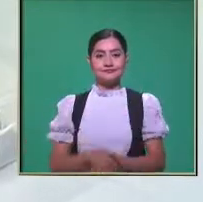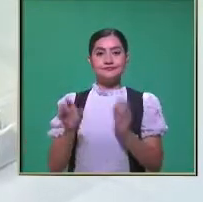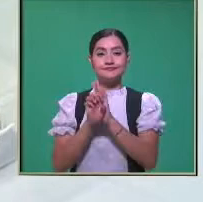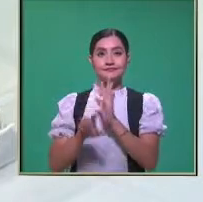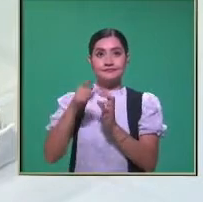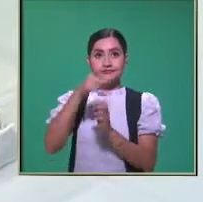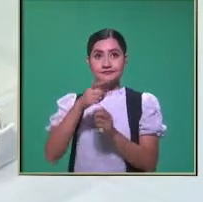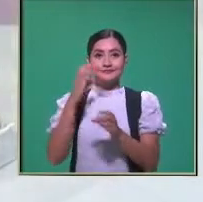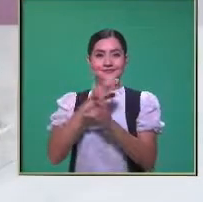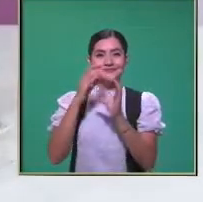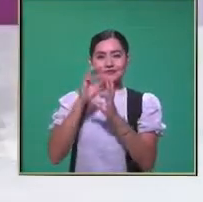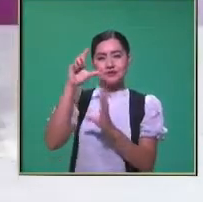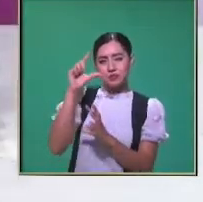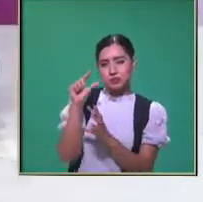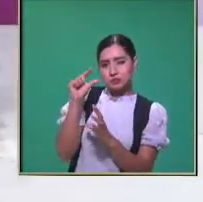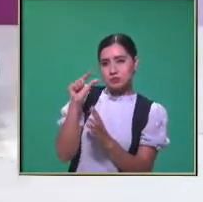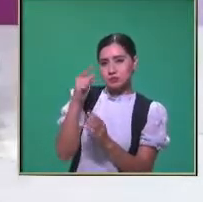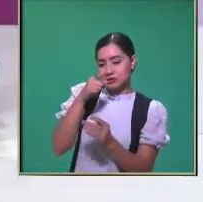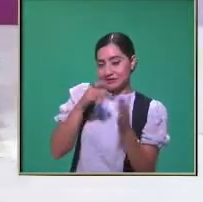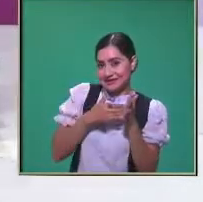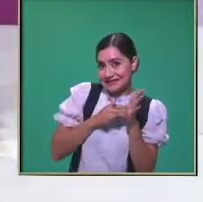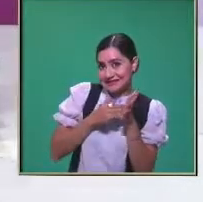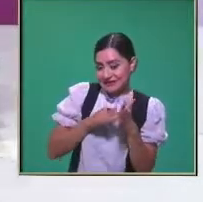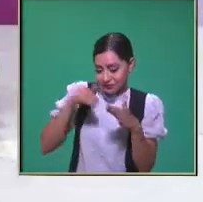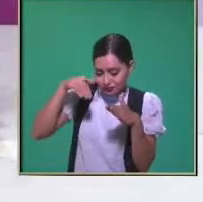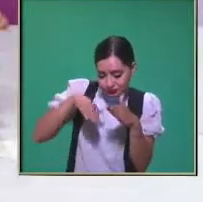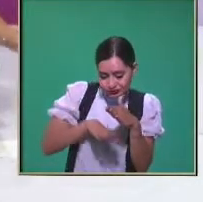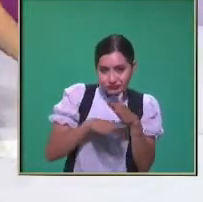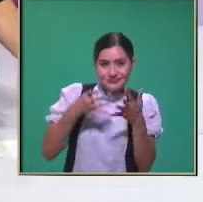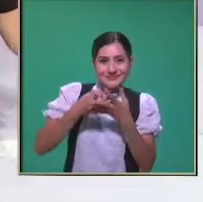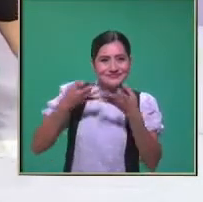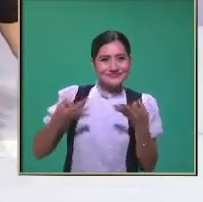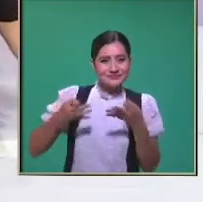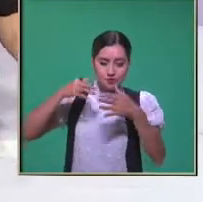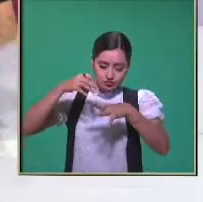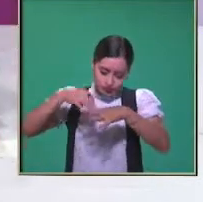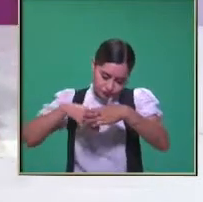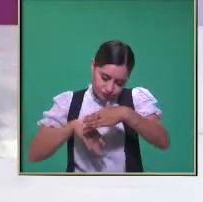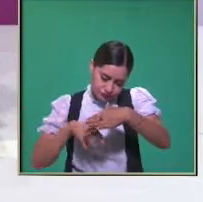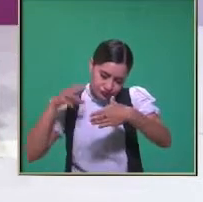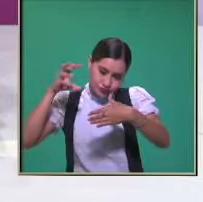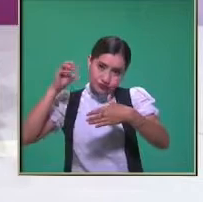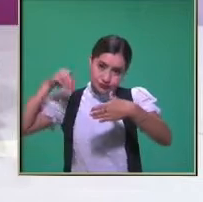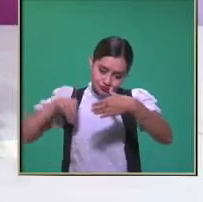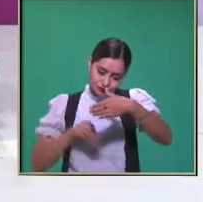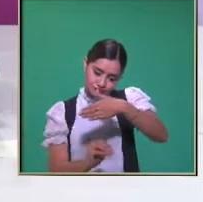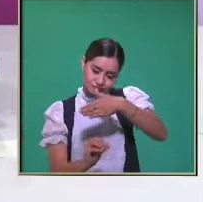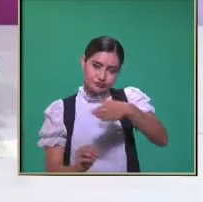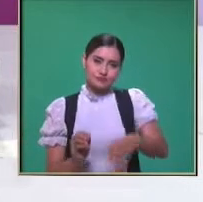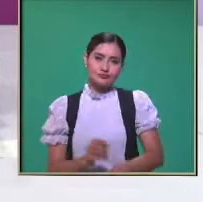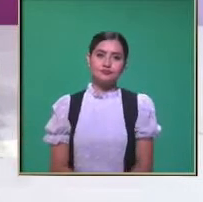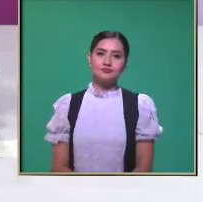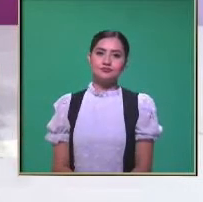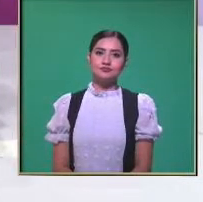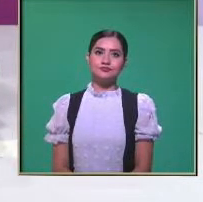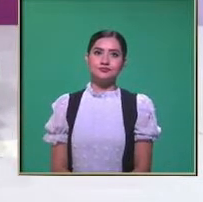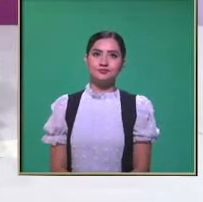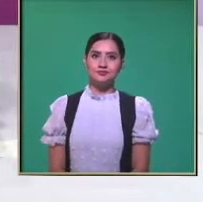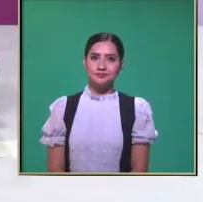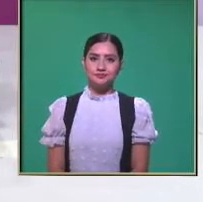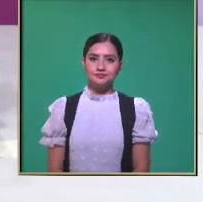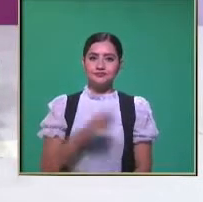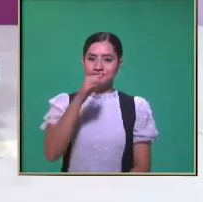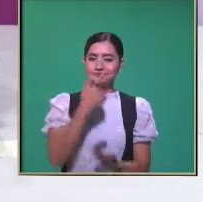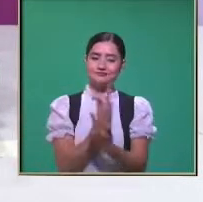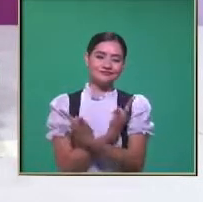que vamos a esconder. ¿Verdad? Vamos a esconder, mira, aquí una pluma también nos puede servir. Sí. Lo que ustedes tengan en casa